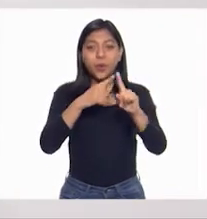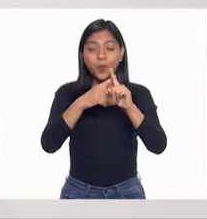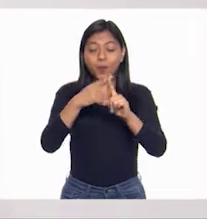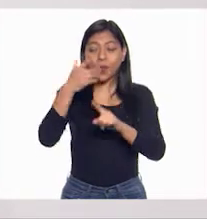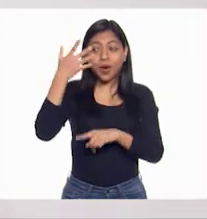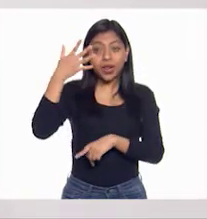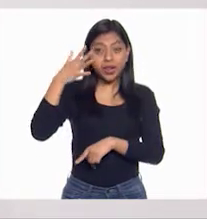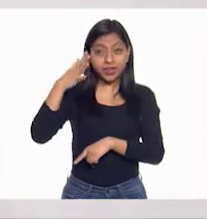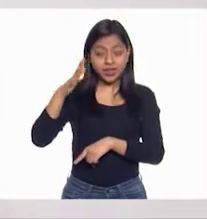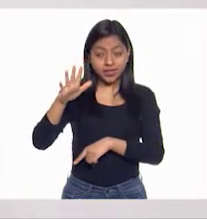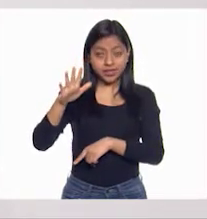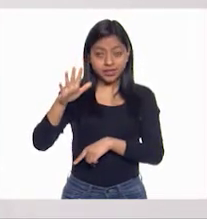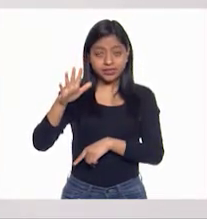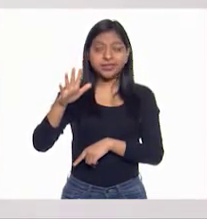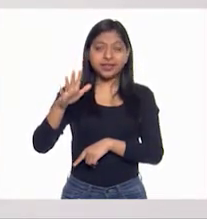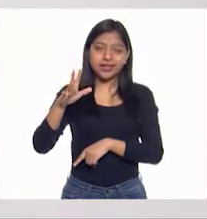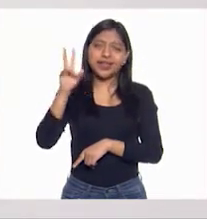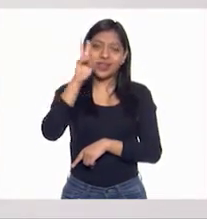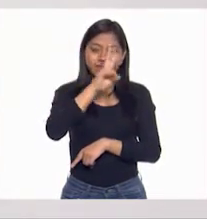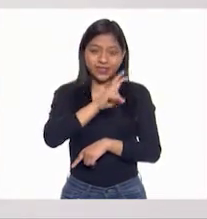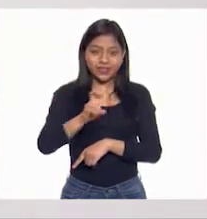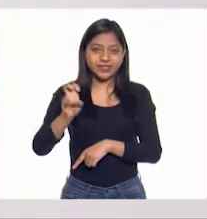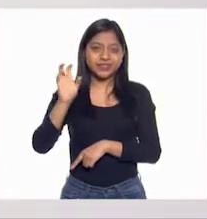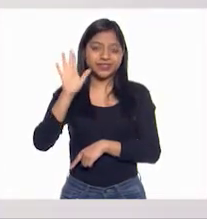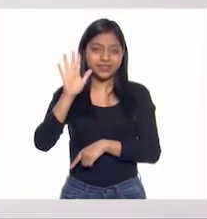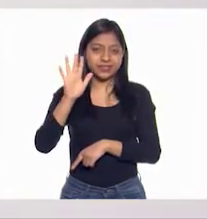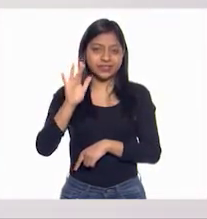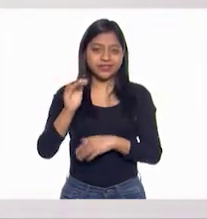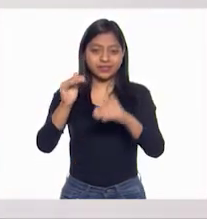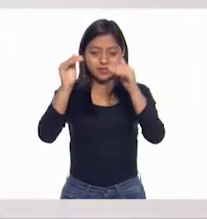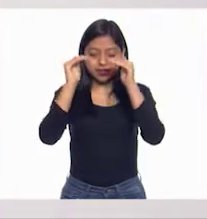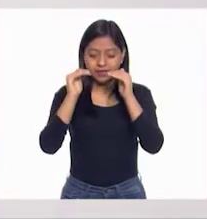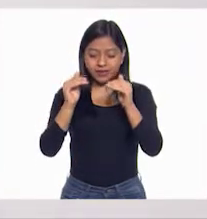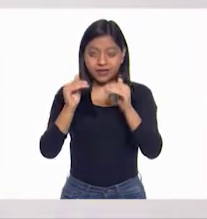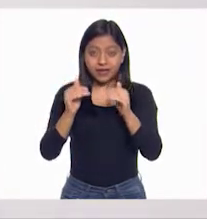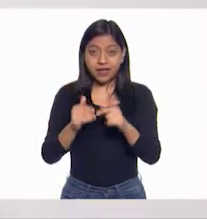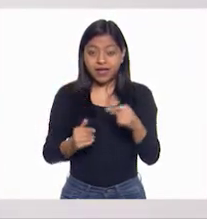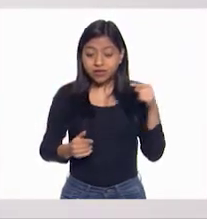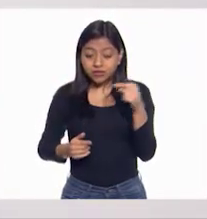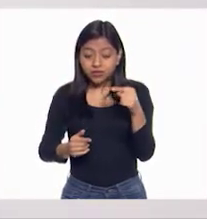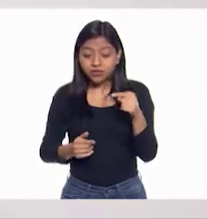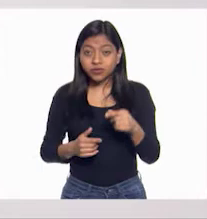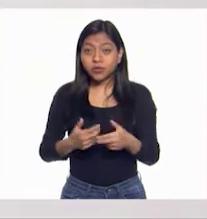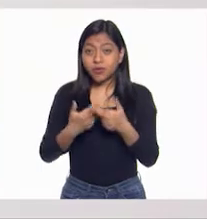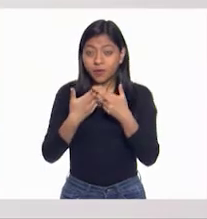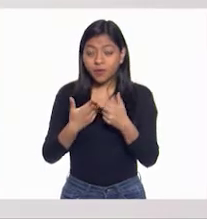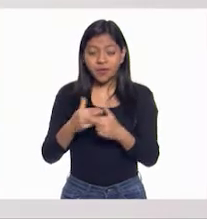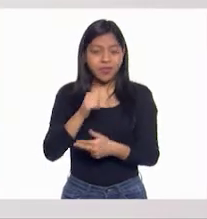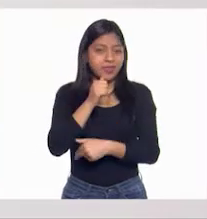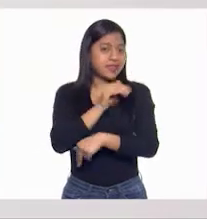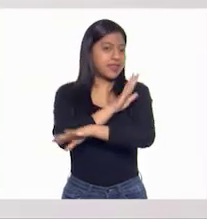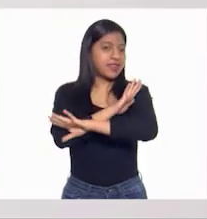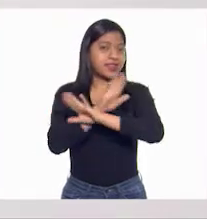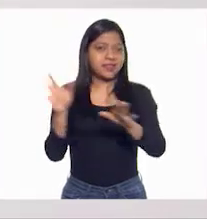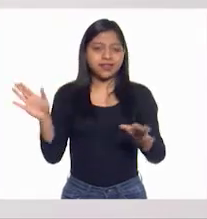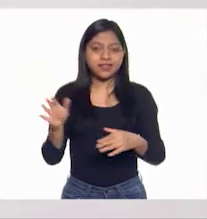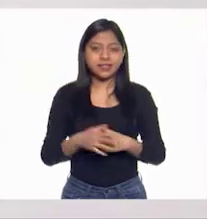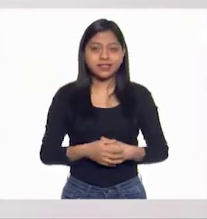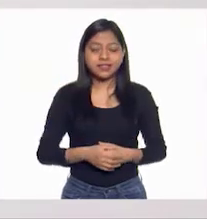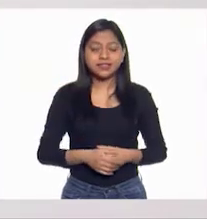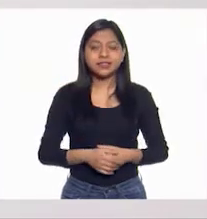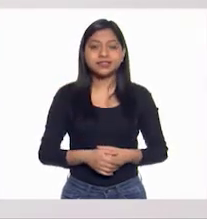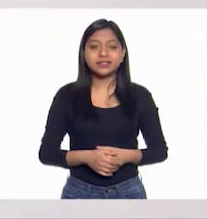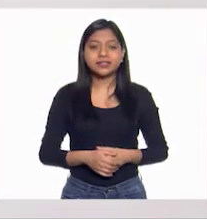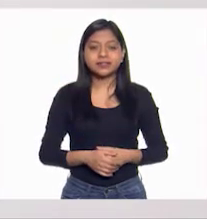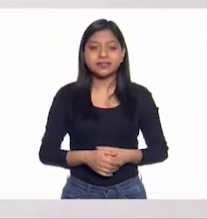nos vuelve a dar 250. Entonces ahora sí ya no nos sobra ni una hoja. Así es. Entonces sumamos